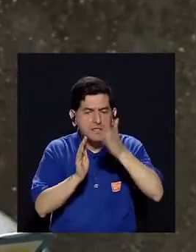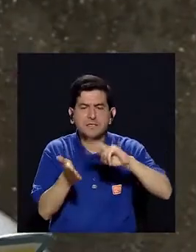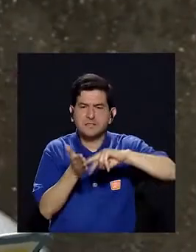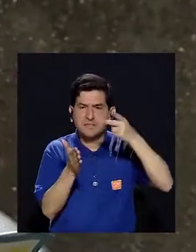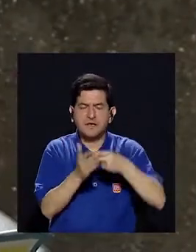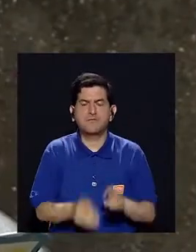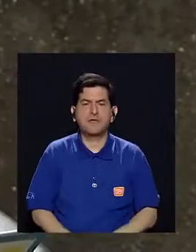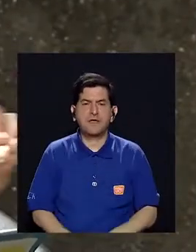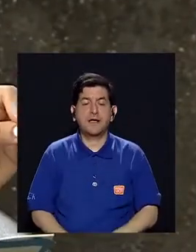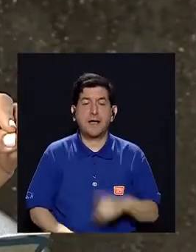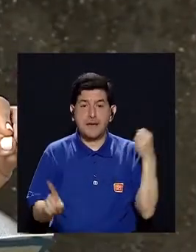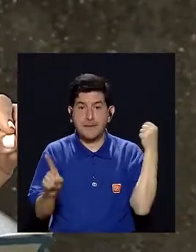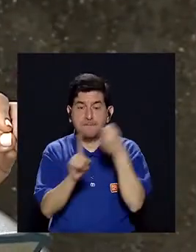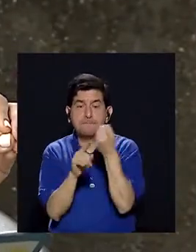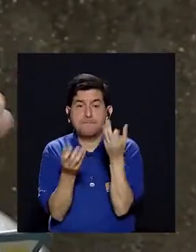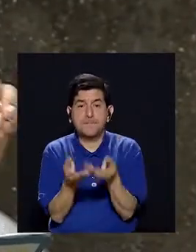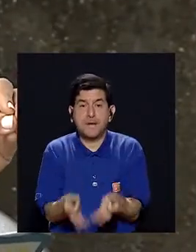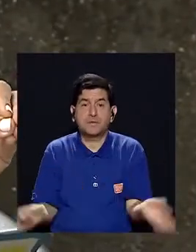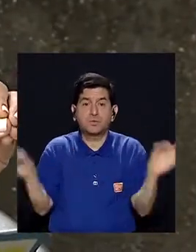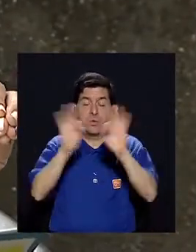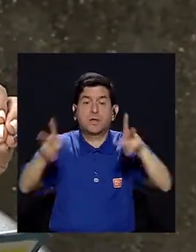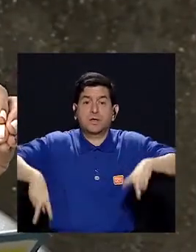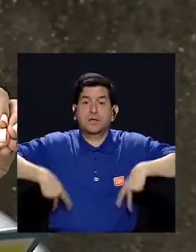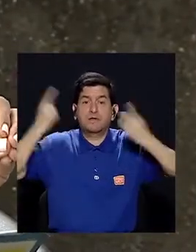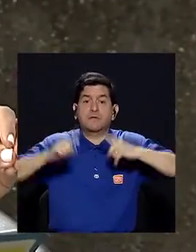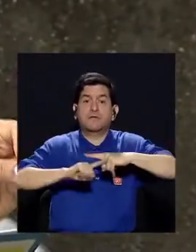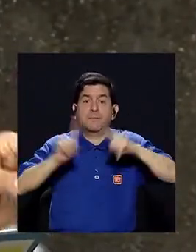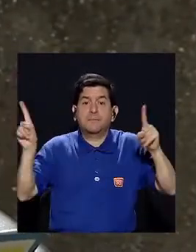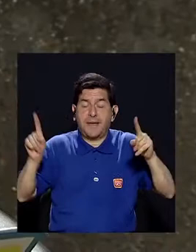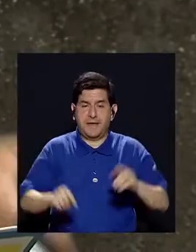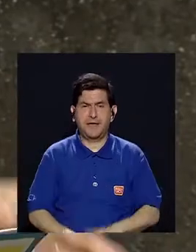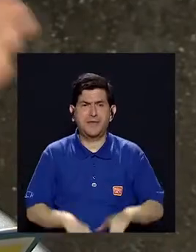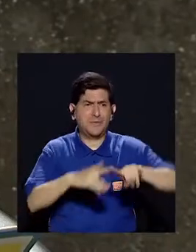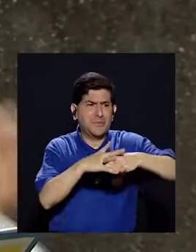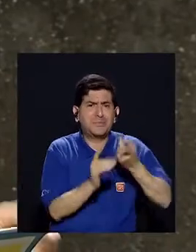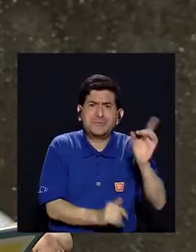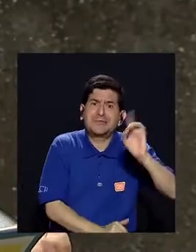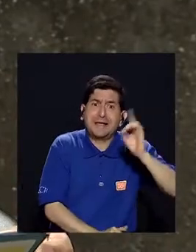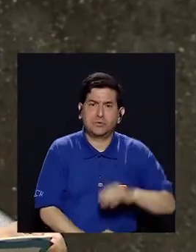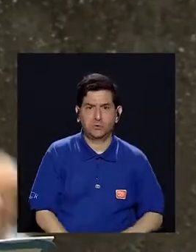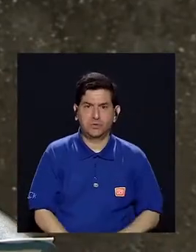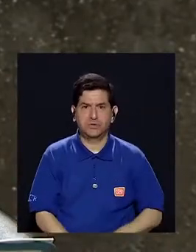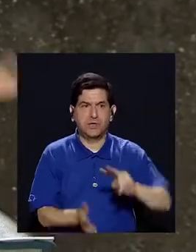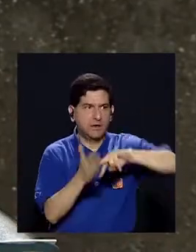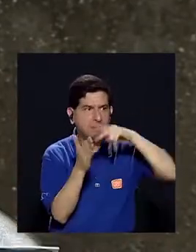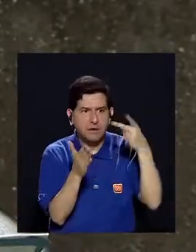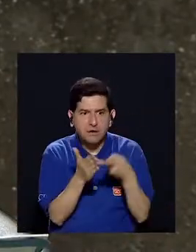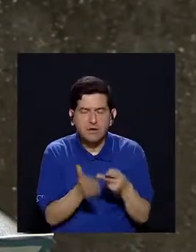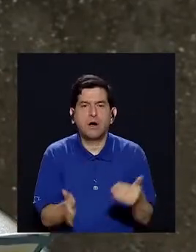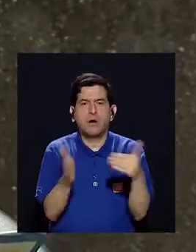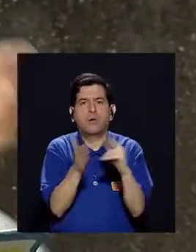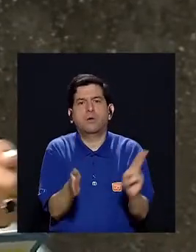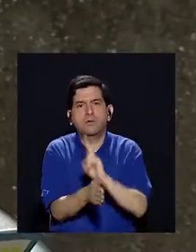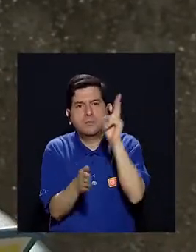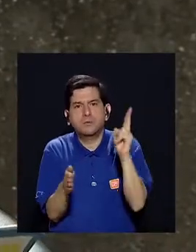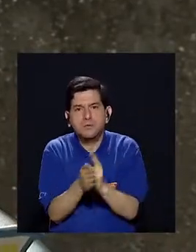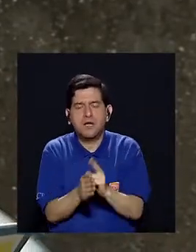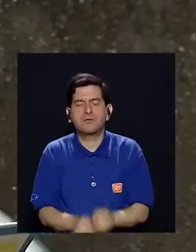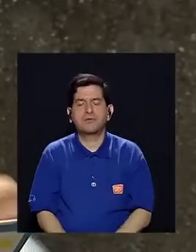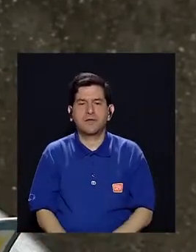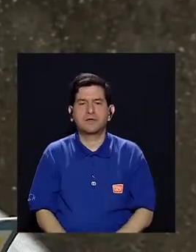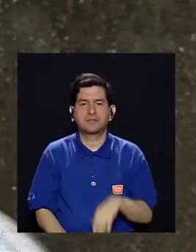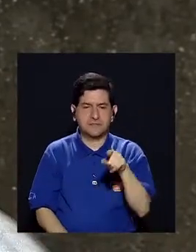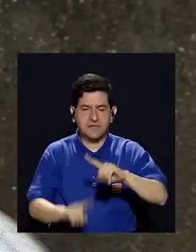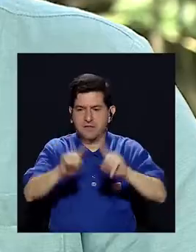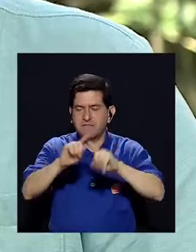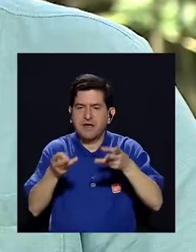tiene un impacto muy positivo en nuestra vida. Pero entonces, ¿por dónde comenzamos en esto de la reutilización y el